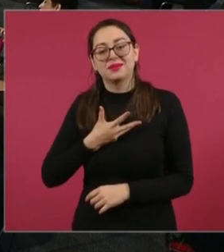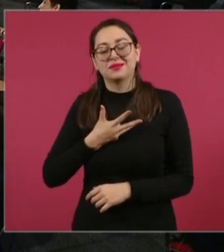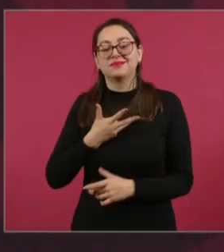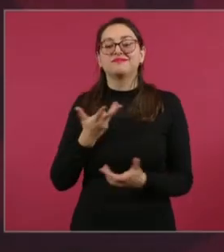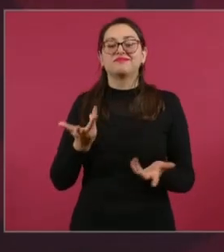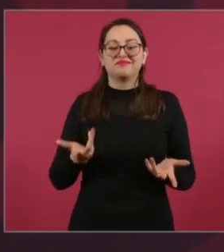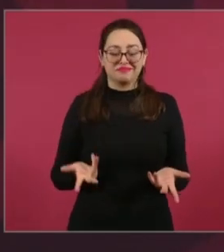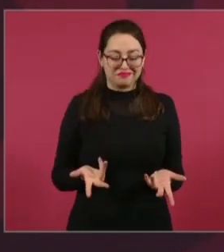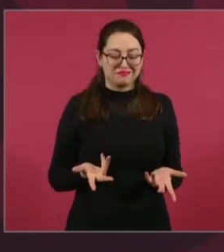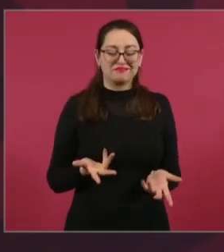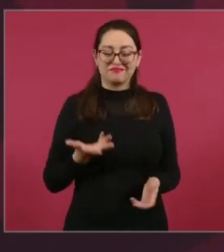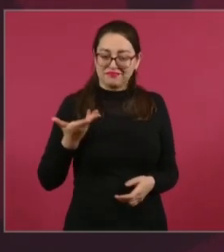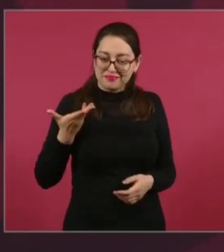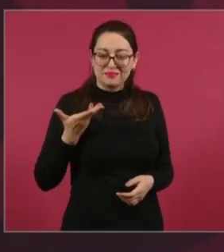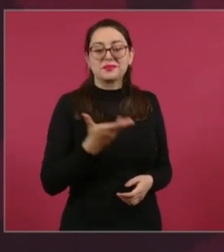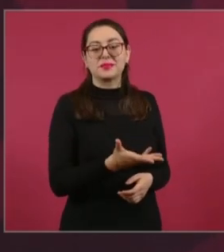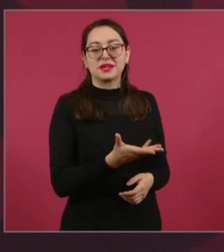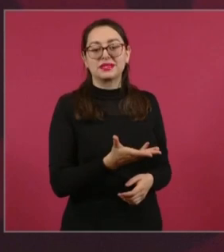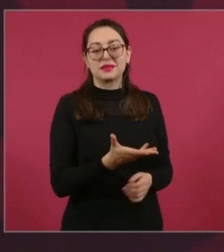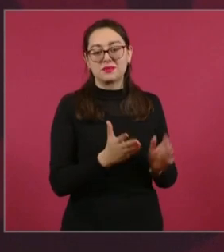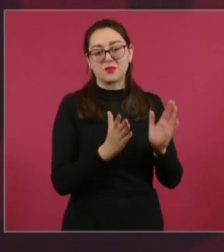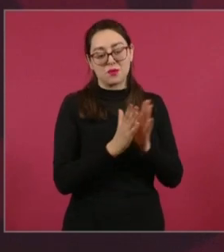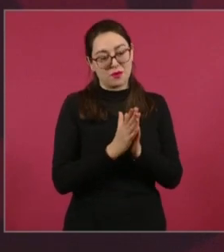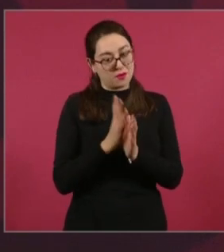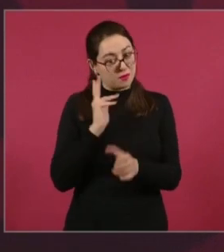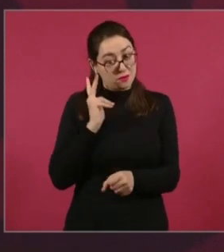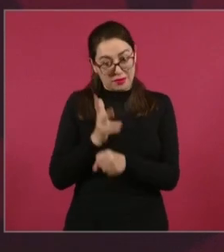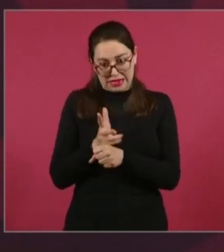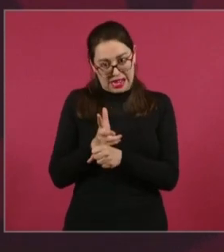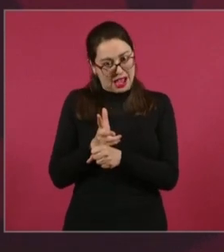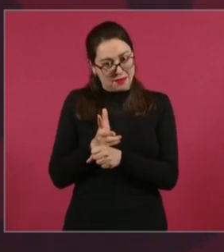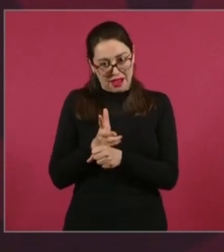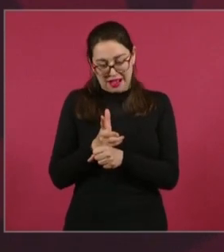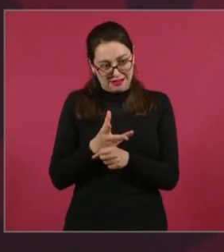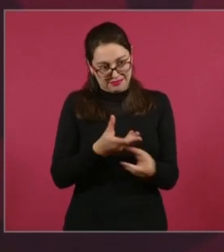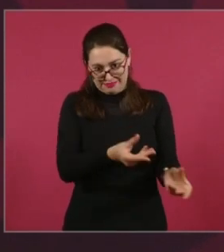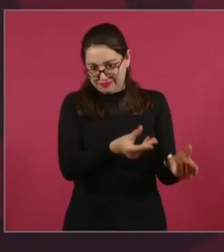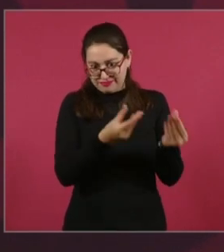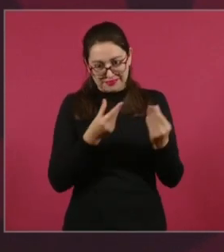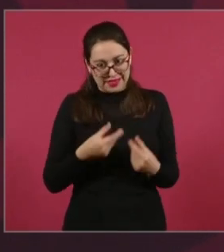pues Salinas le pide que lo grave a él,